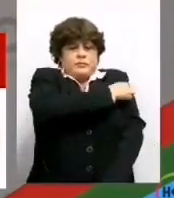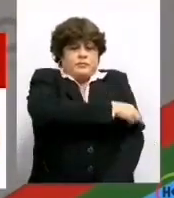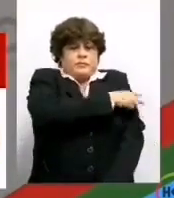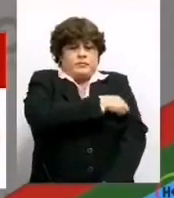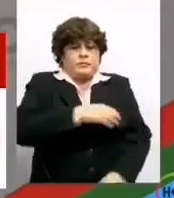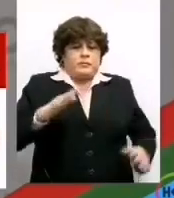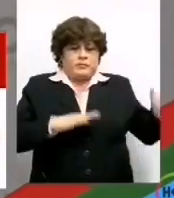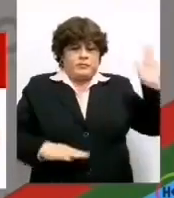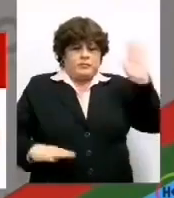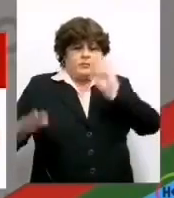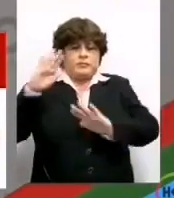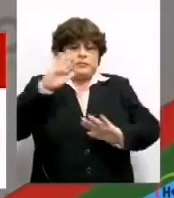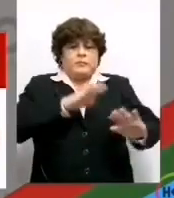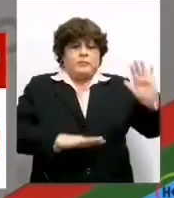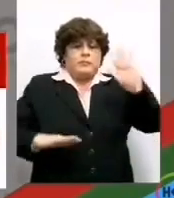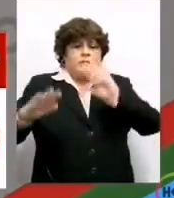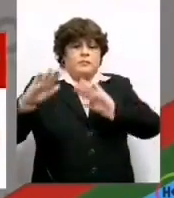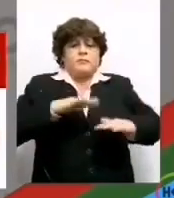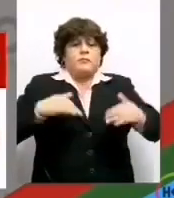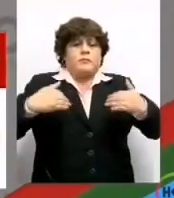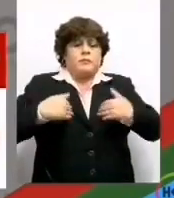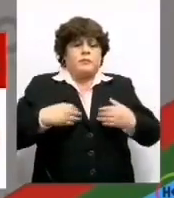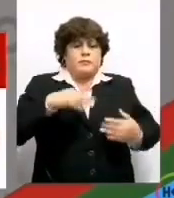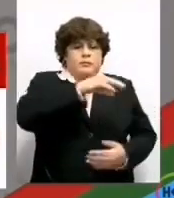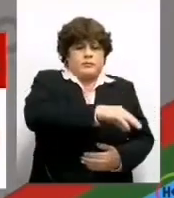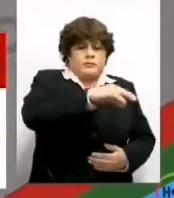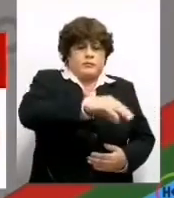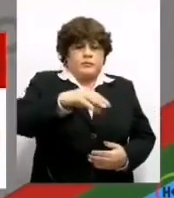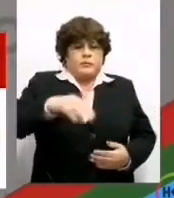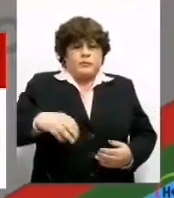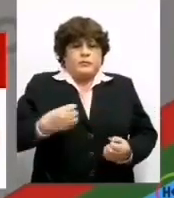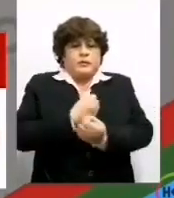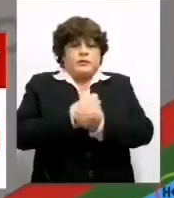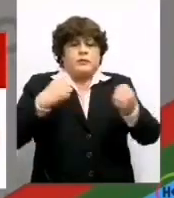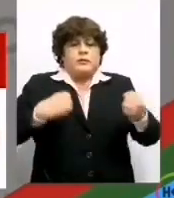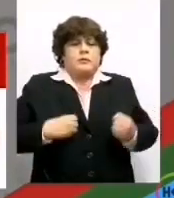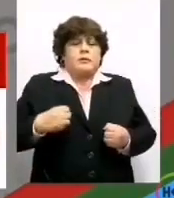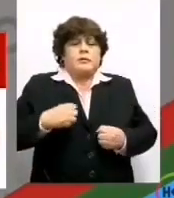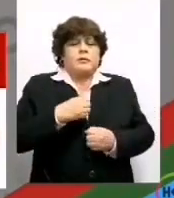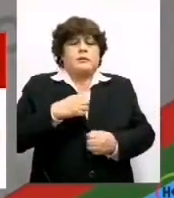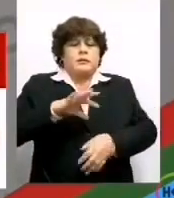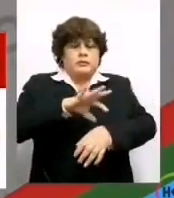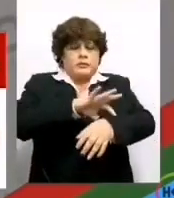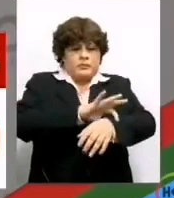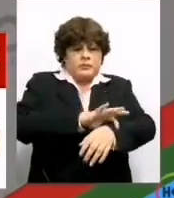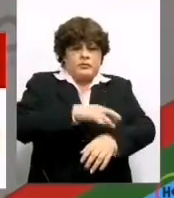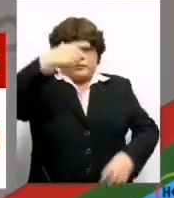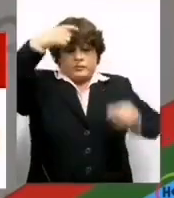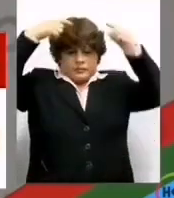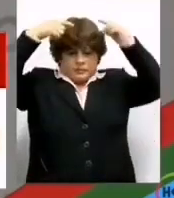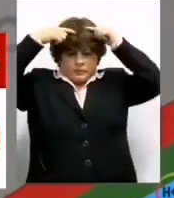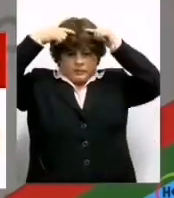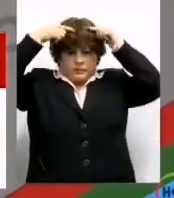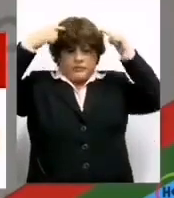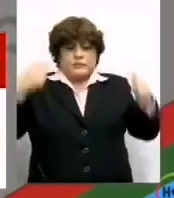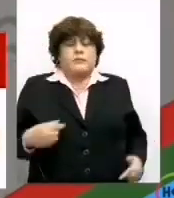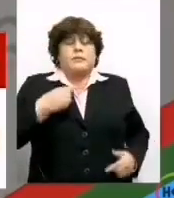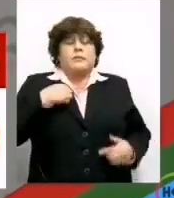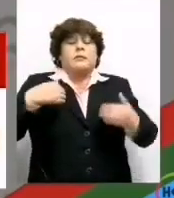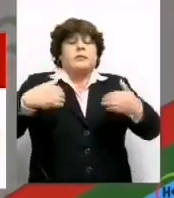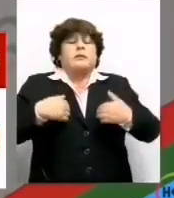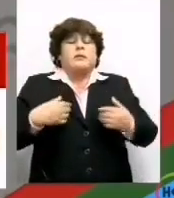algo que preocupa tenemos postas médicas y de tu salud sí médicos sin enfermeras tenemos